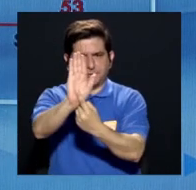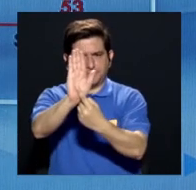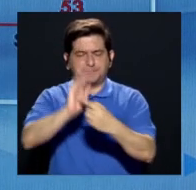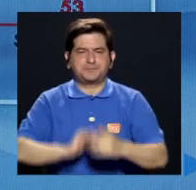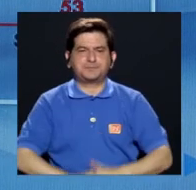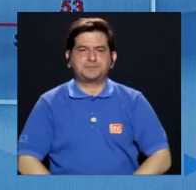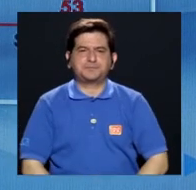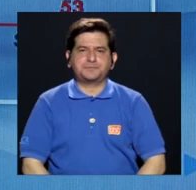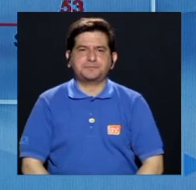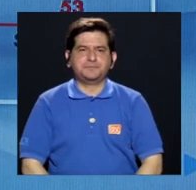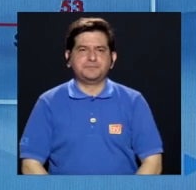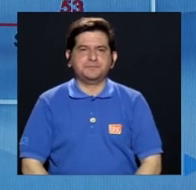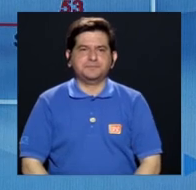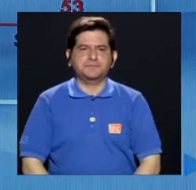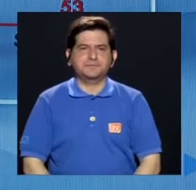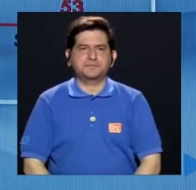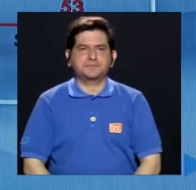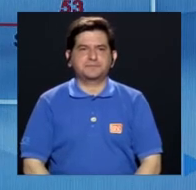una.